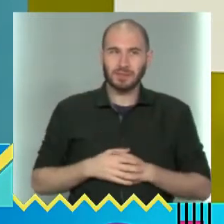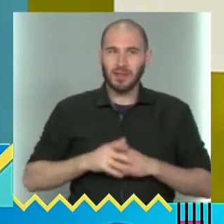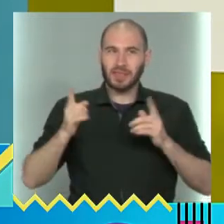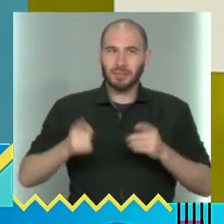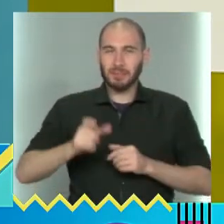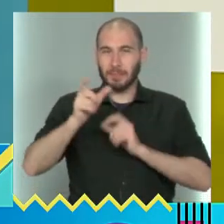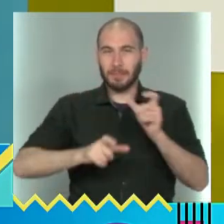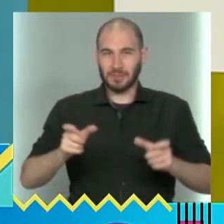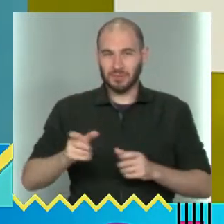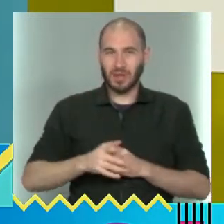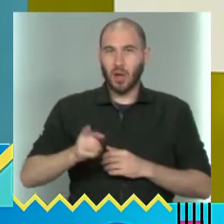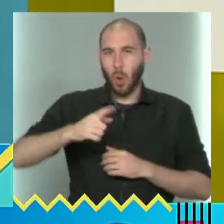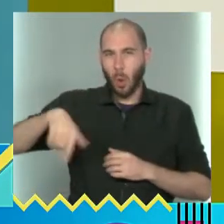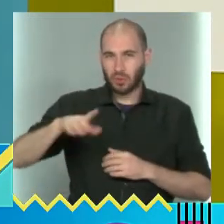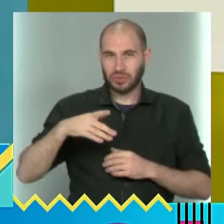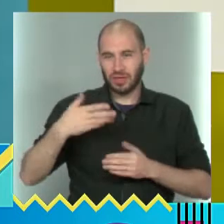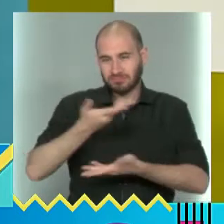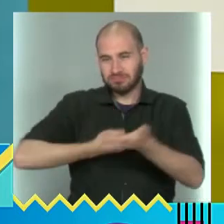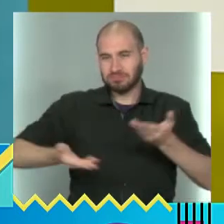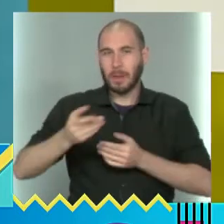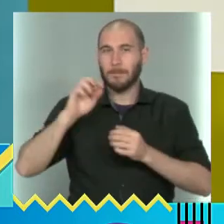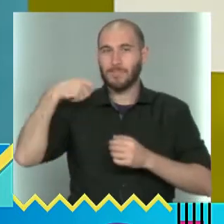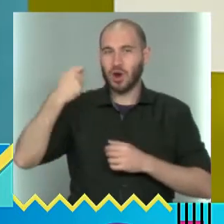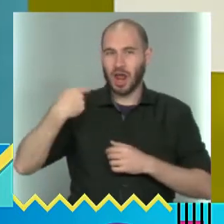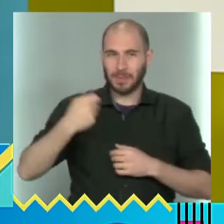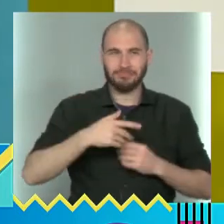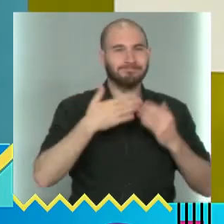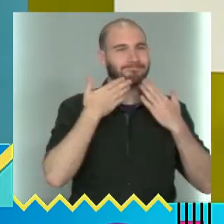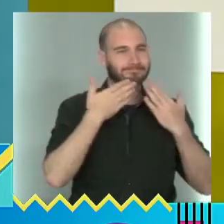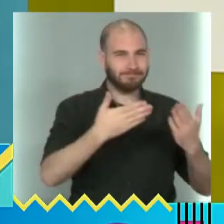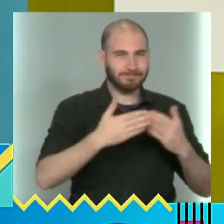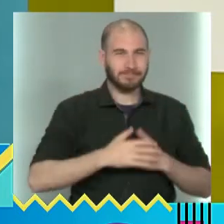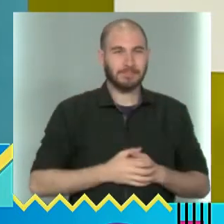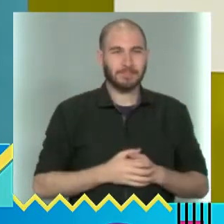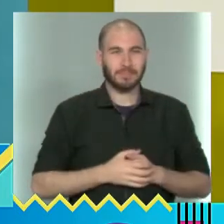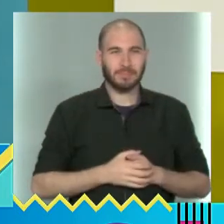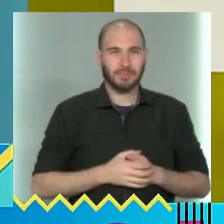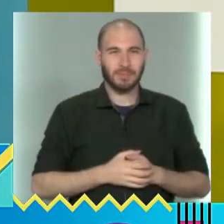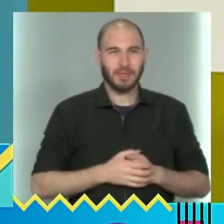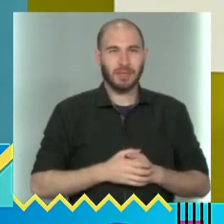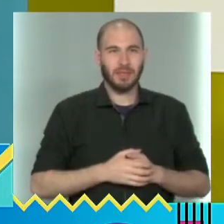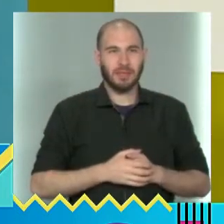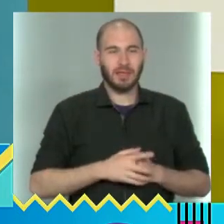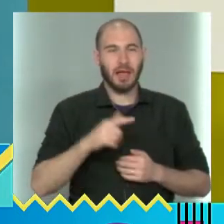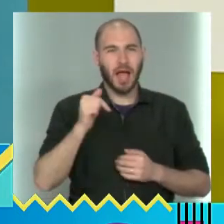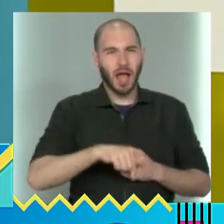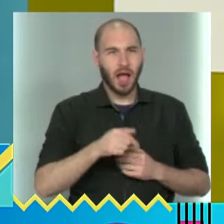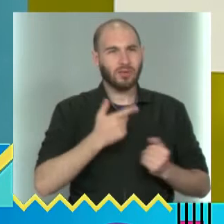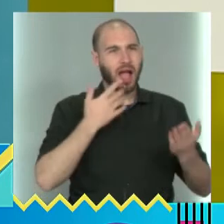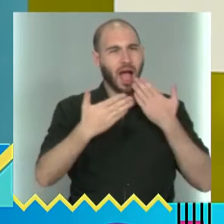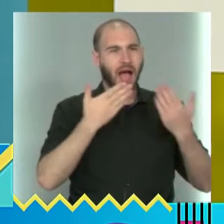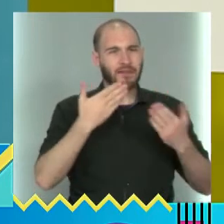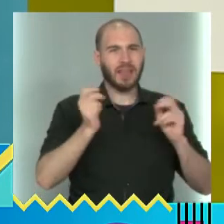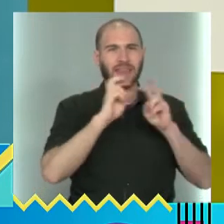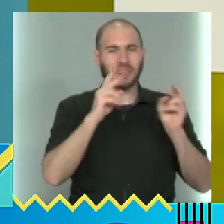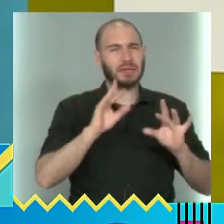la gente con la que usted está compartiendo el programa. Muchísimas gracias, Mustafa. Bueno, tratar de seguir hablando de